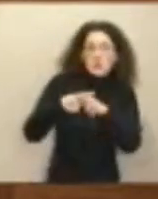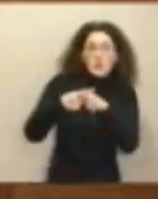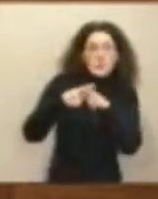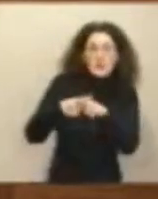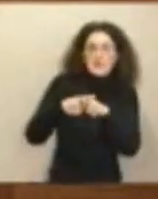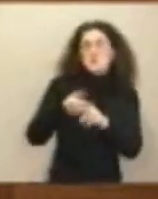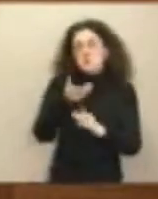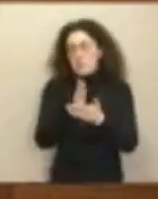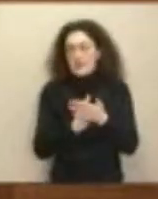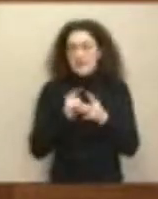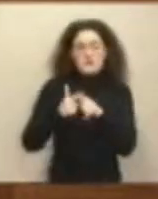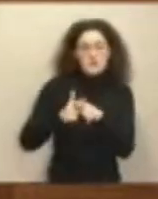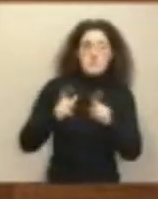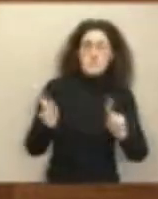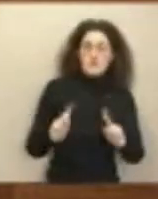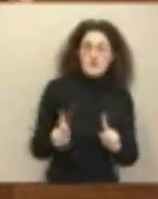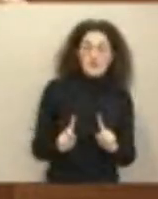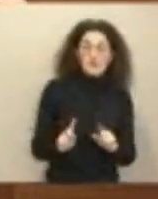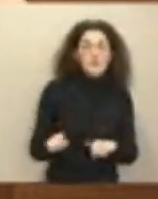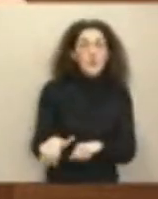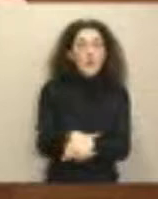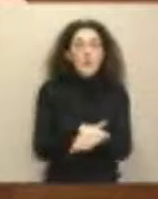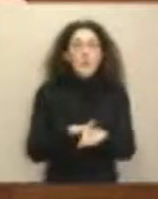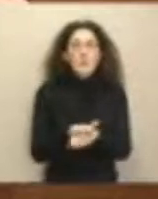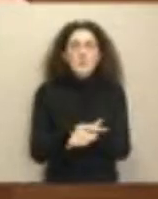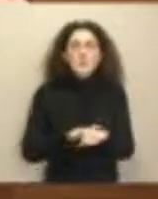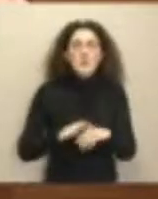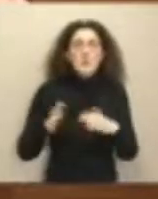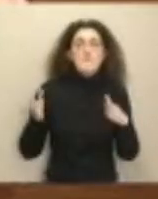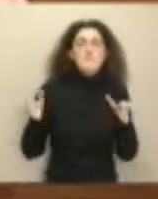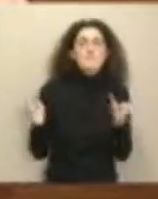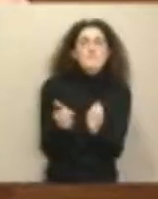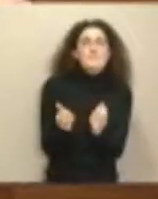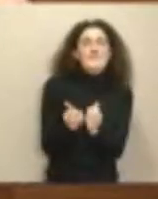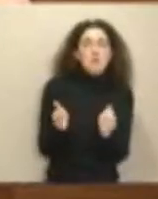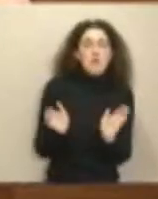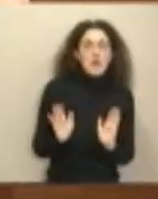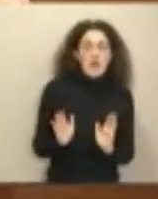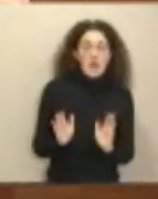una gran parte. Un gobierno en minoría,